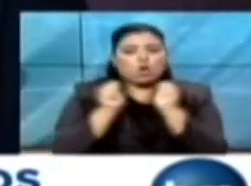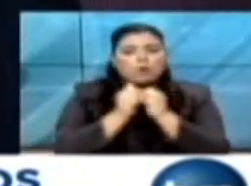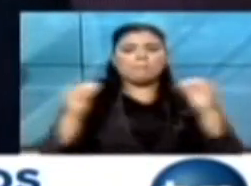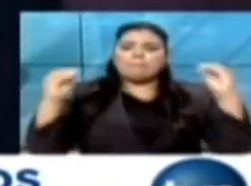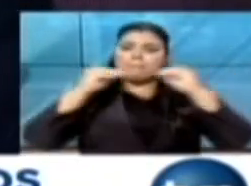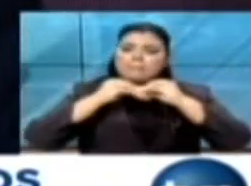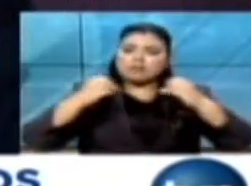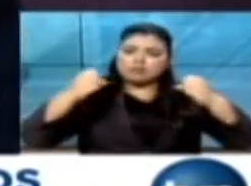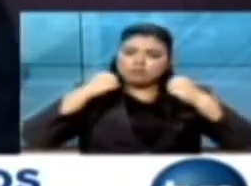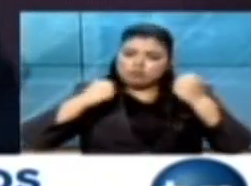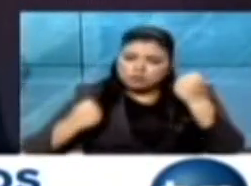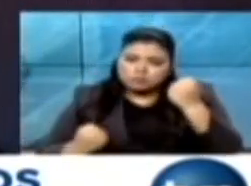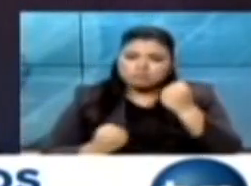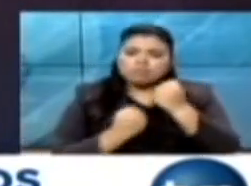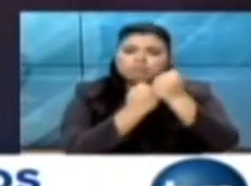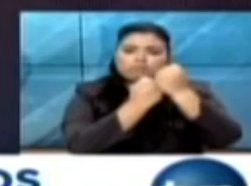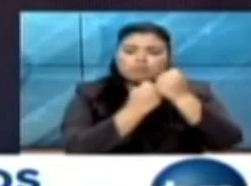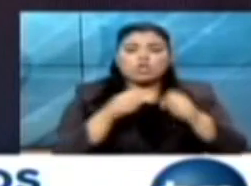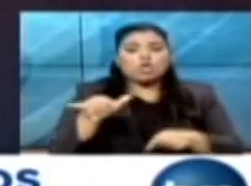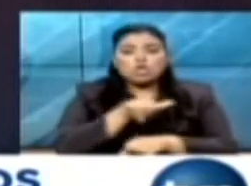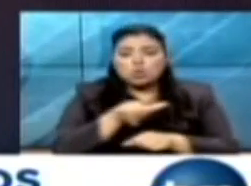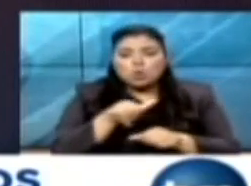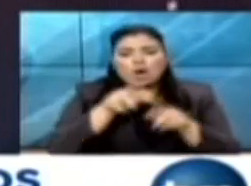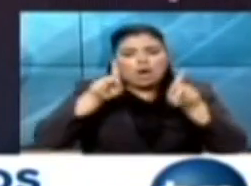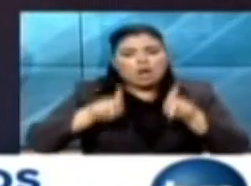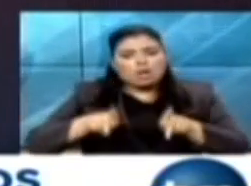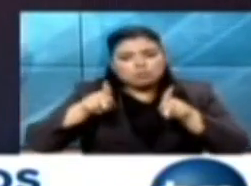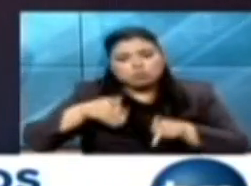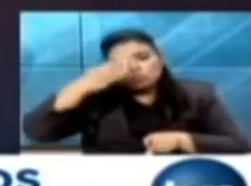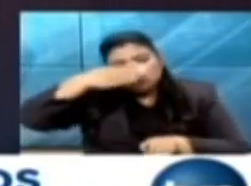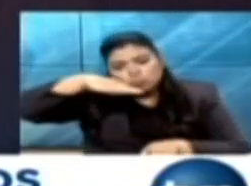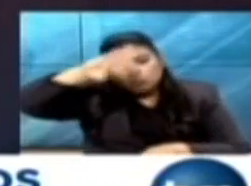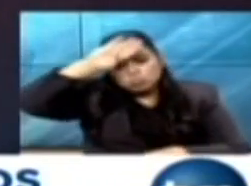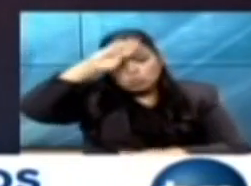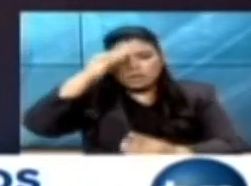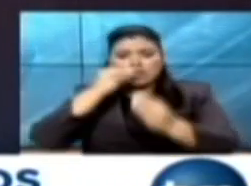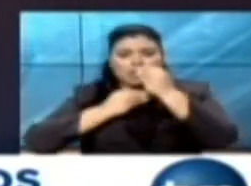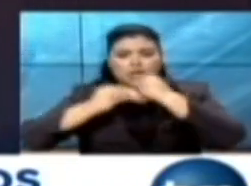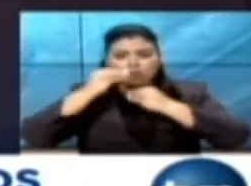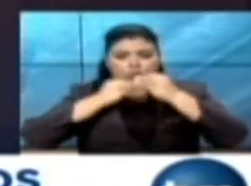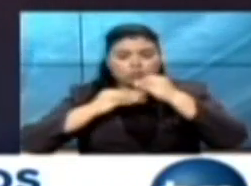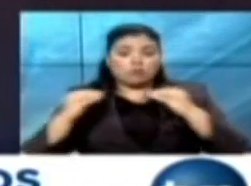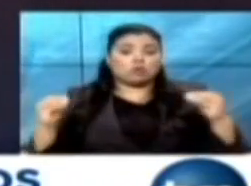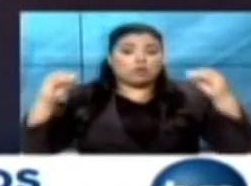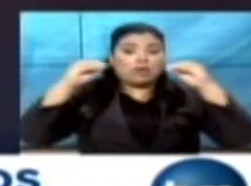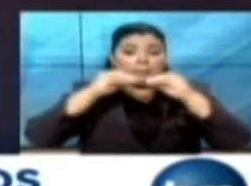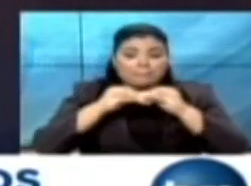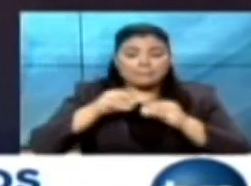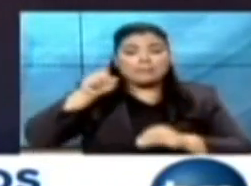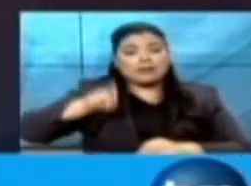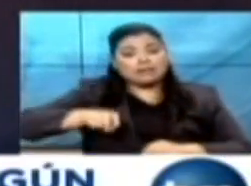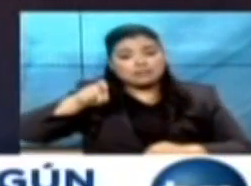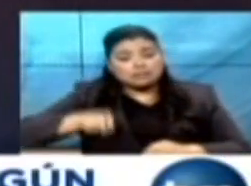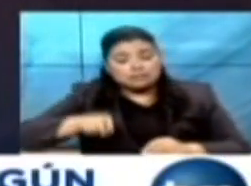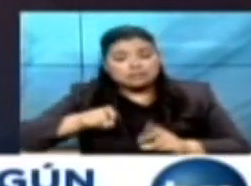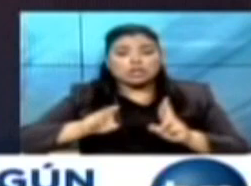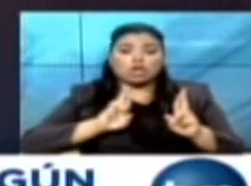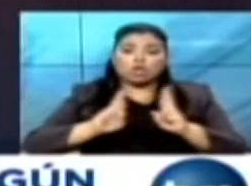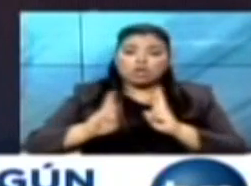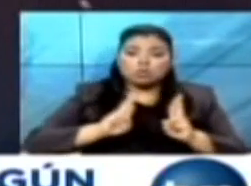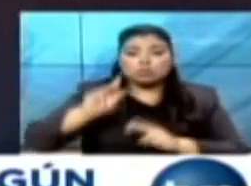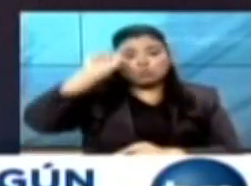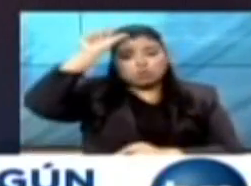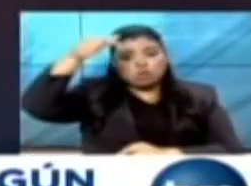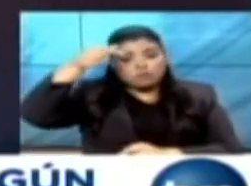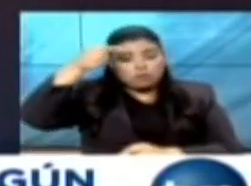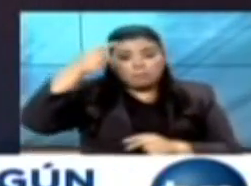énfasis, igual que a los campesinos de consumo, que son los que más requieren los recursos del